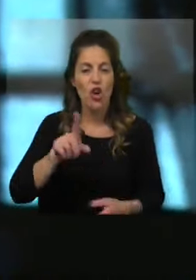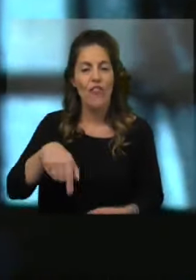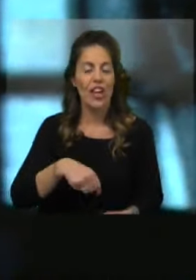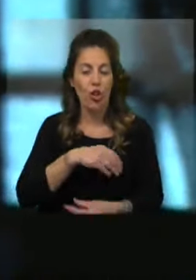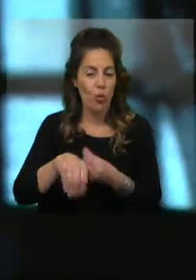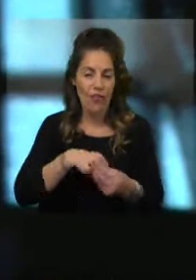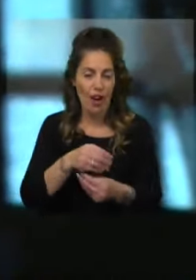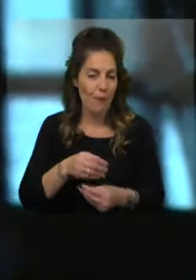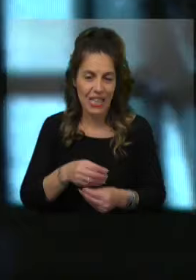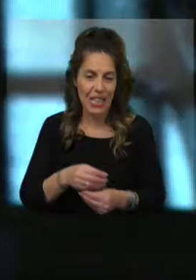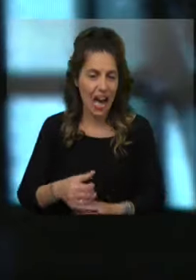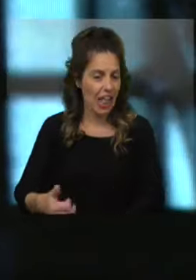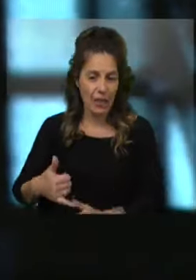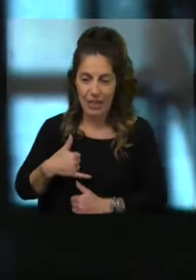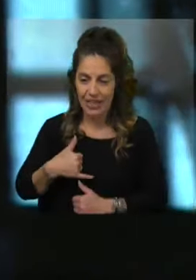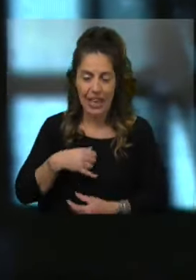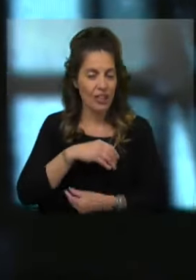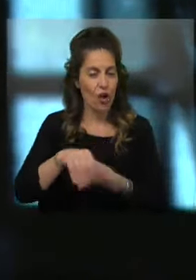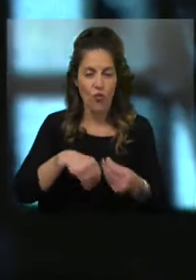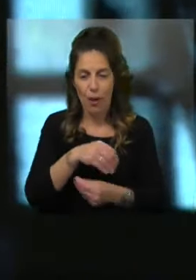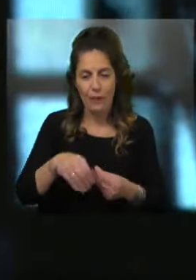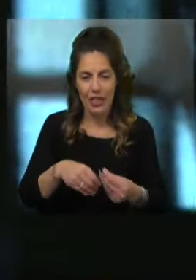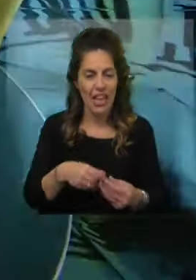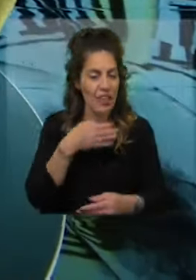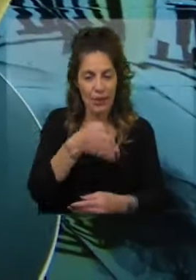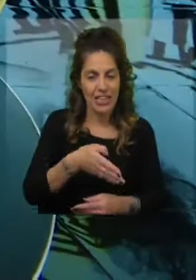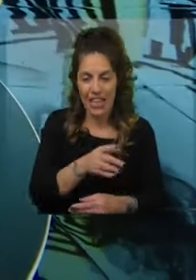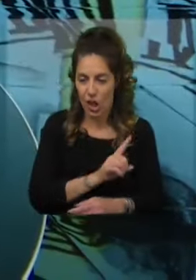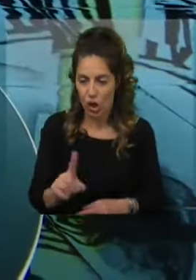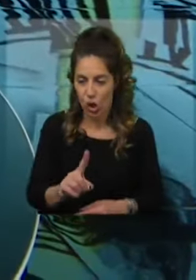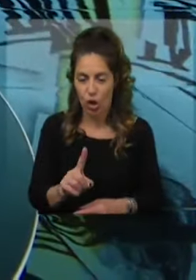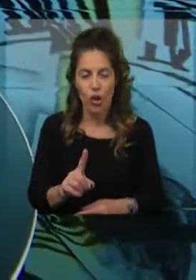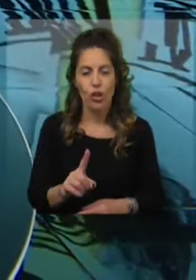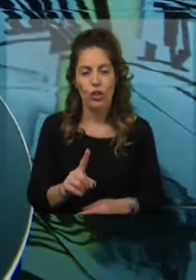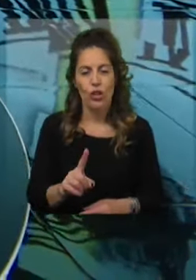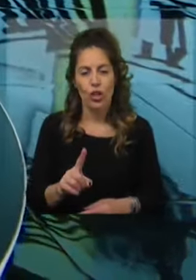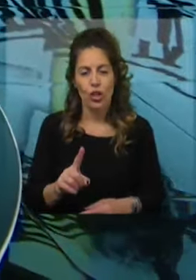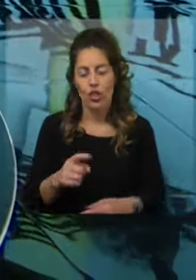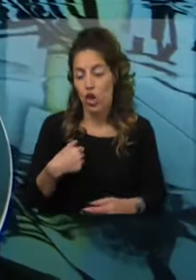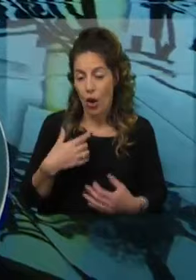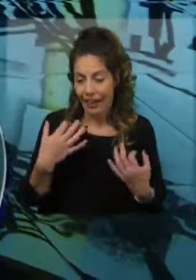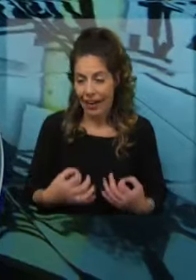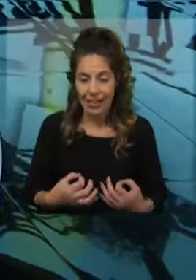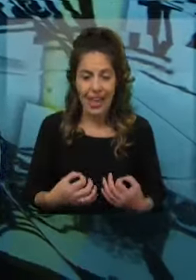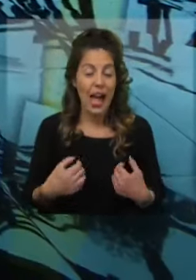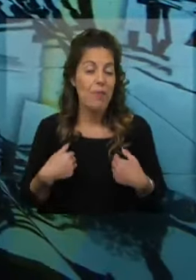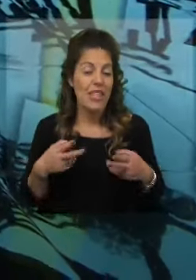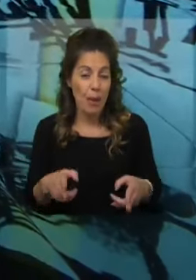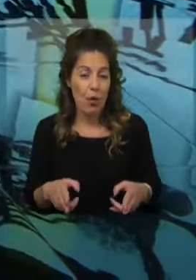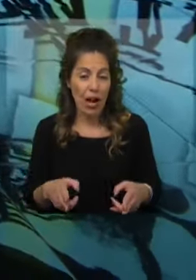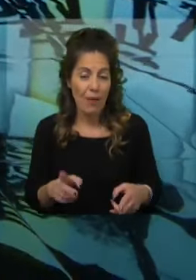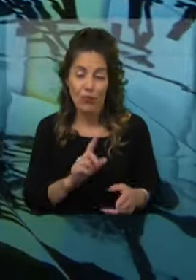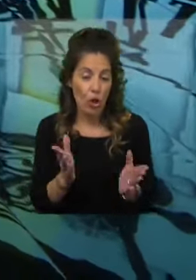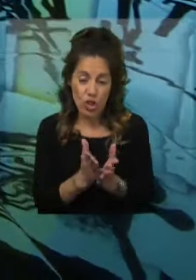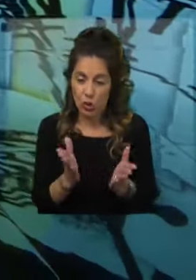militancia ni una familia digamos de de militares sino que eh En realidad además en mi época no se